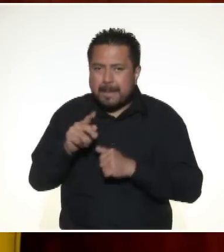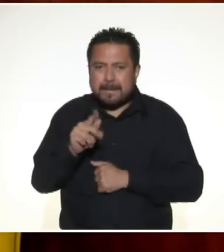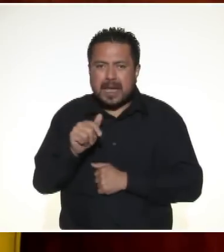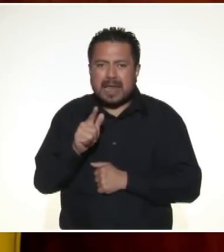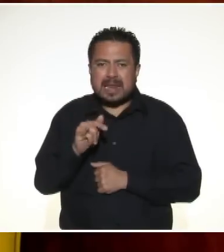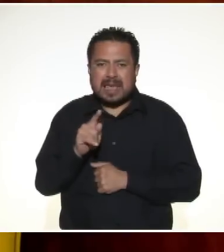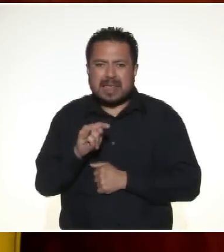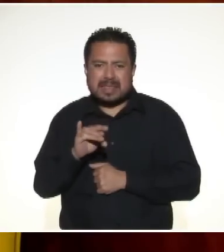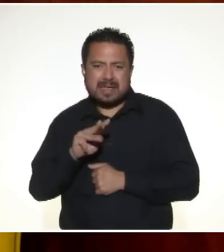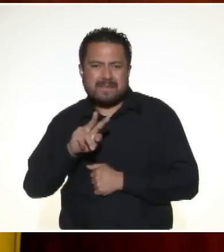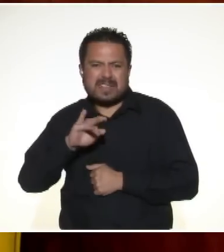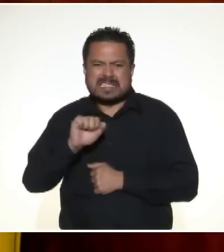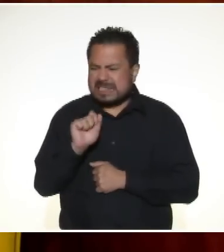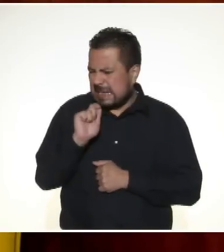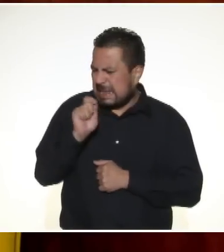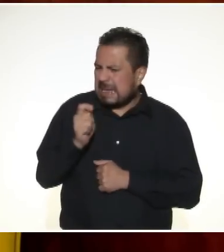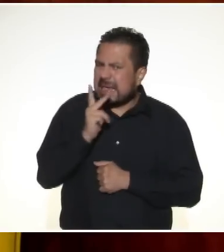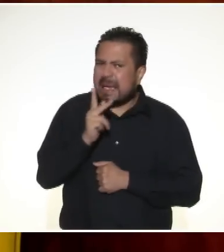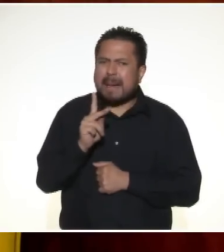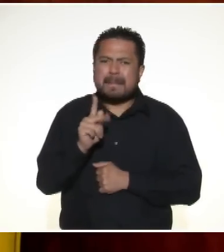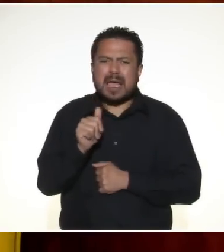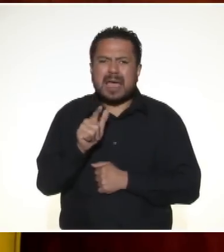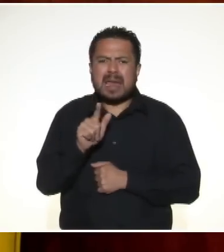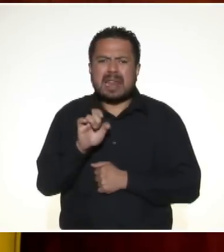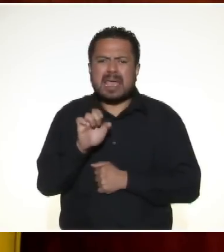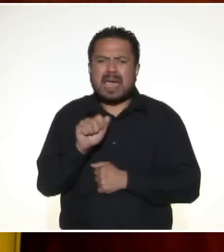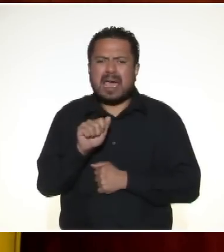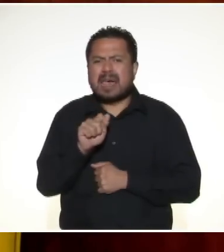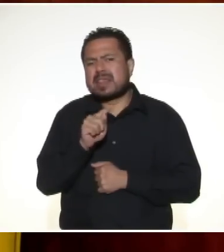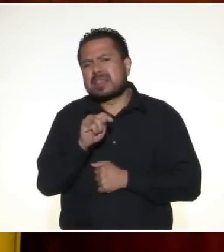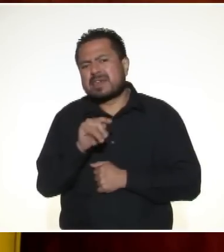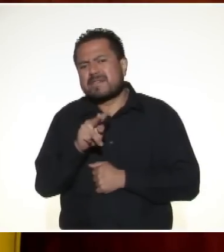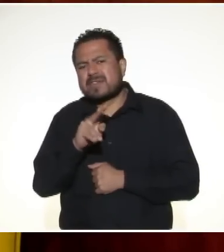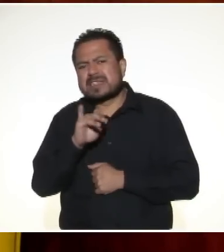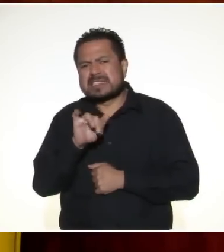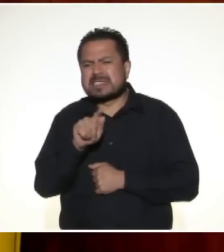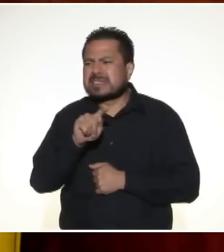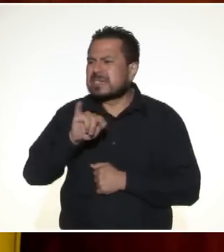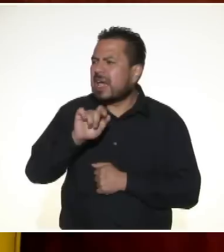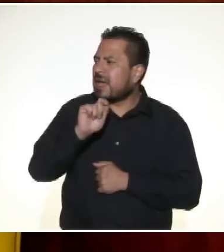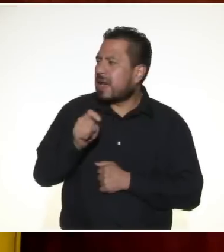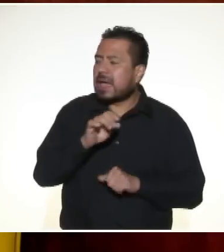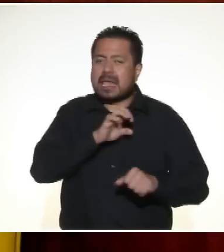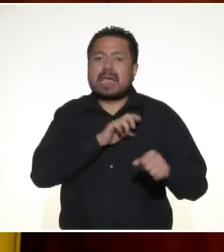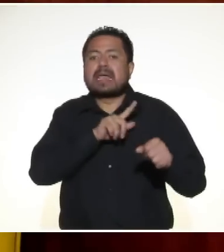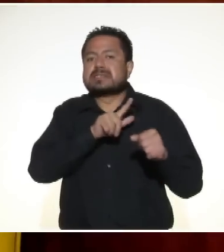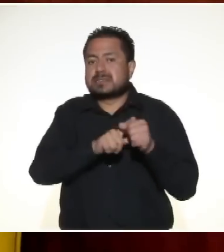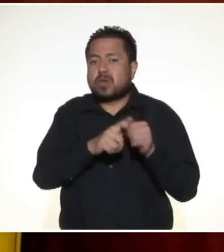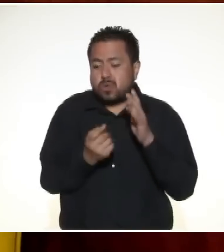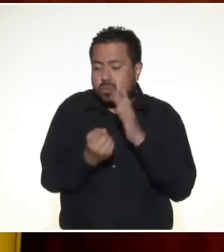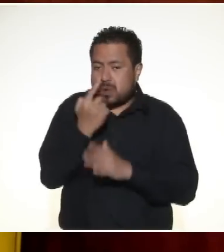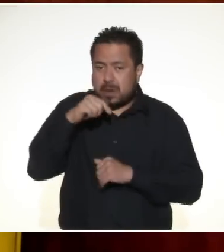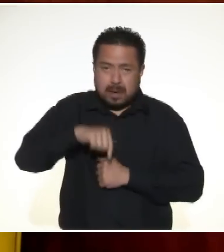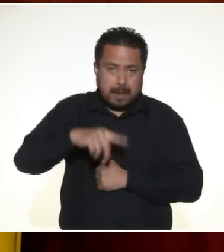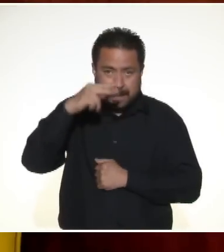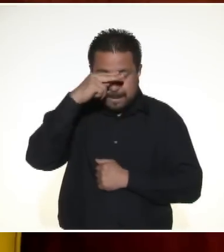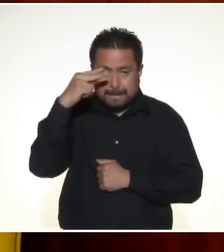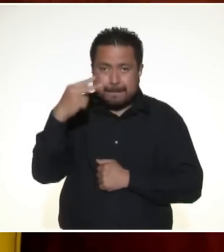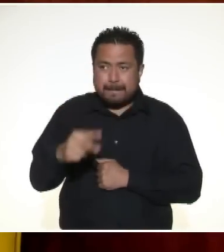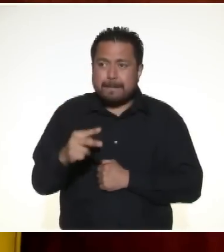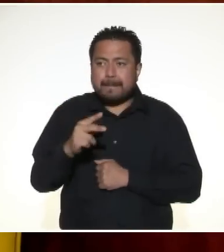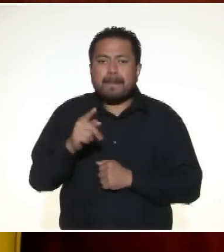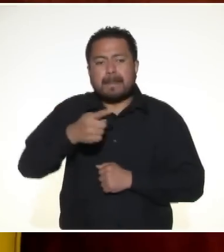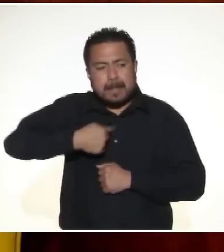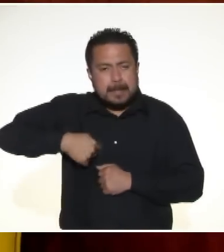paliativista pediatra. Doctora, explíquenos qué quiere decir paliativista. Los médicos paliativistas es una especialidad relativamente nueva en México.